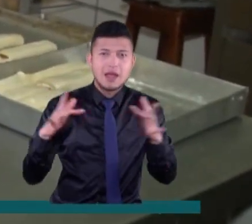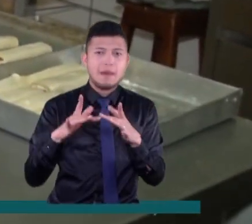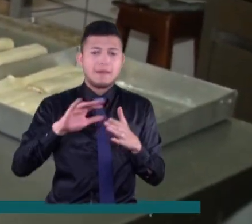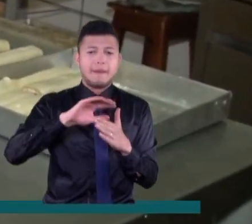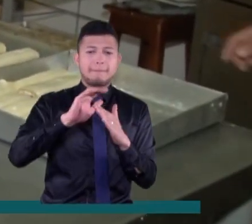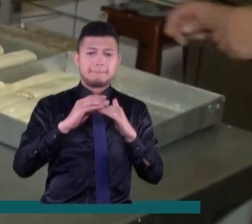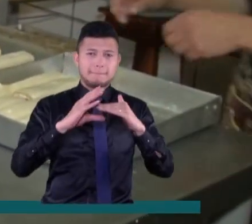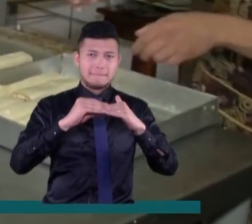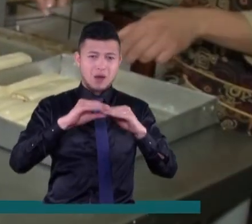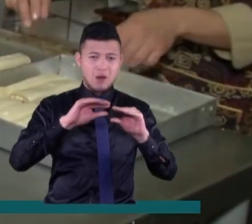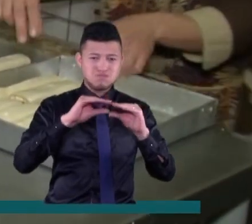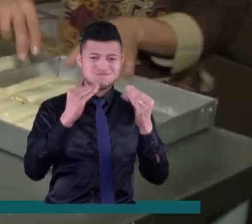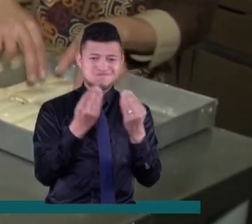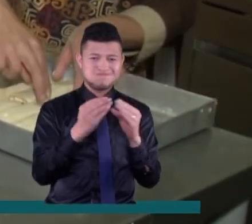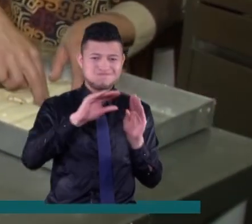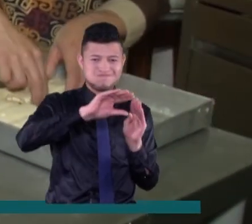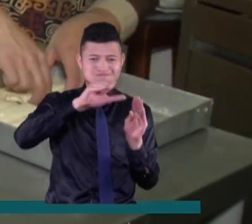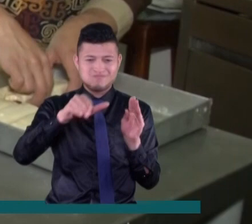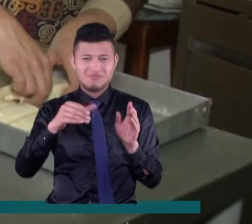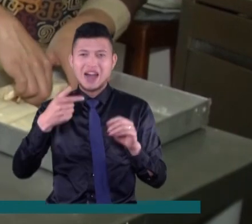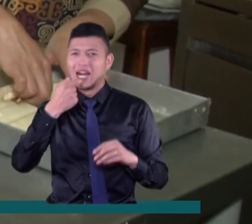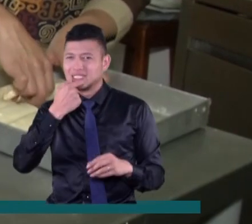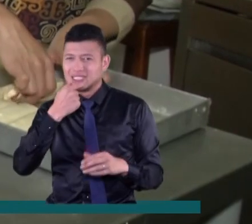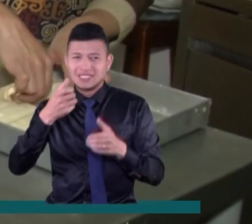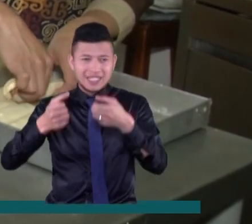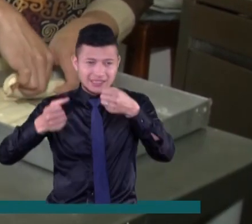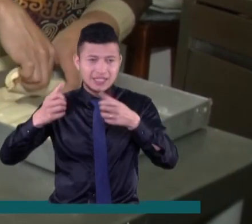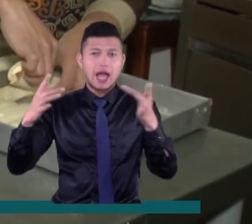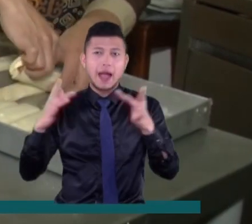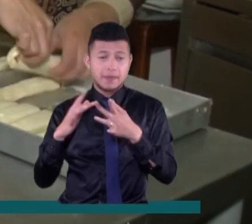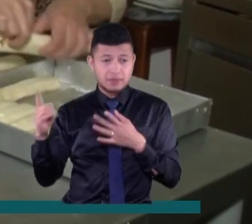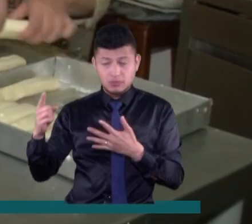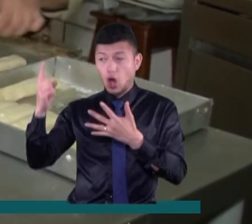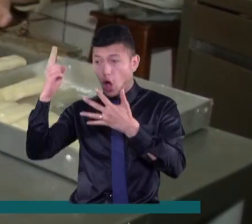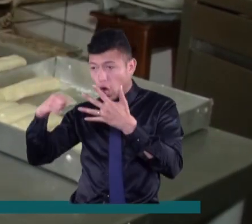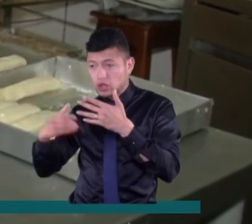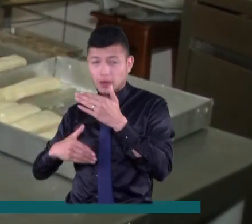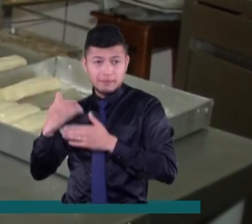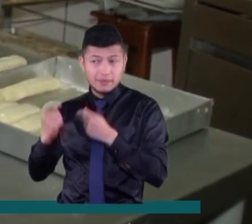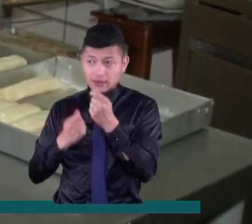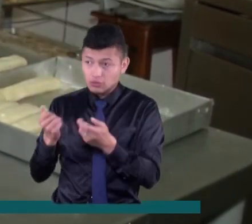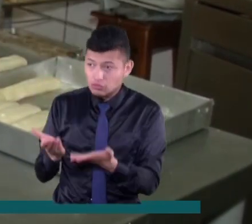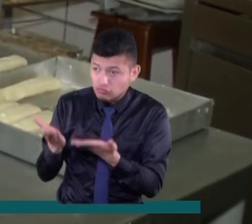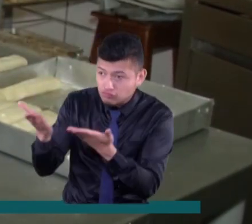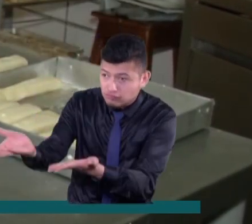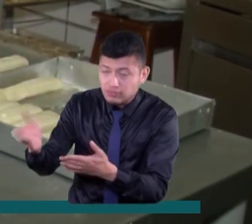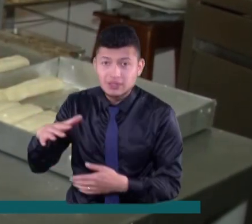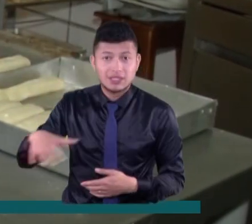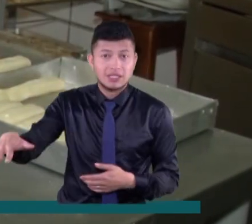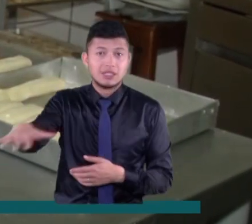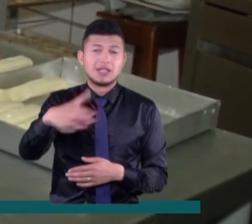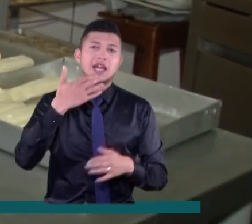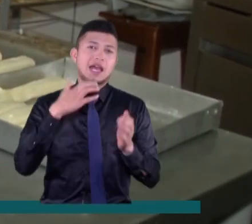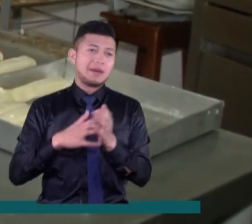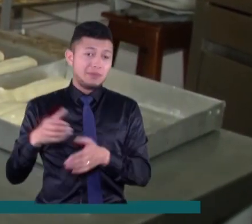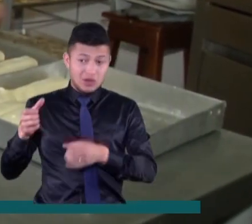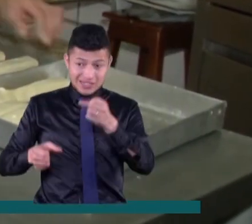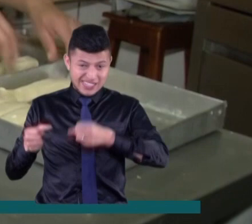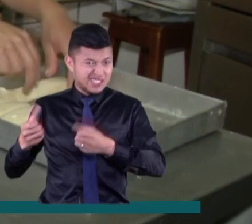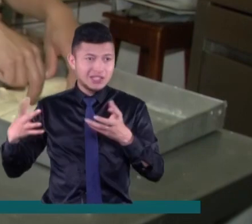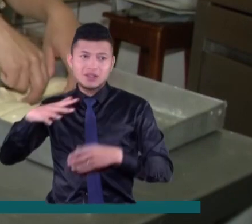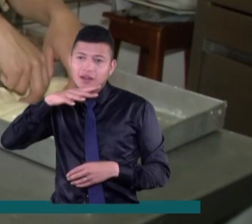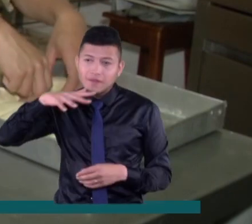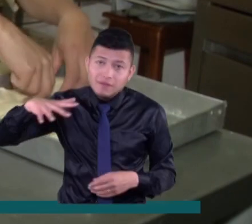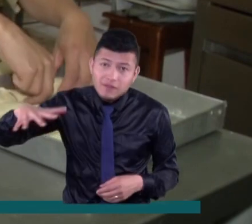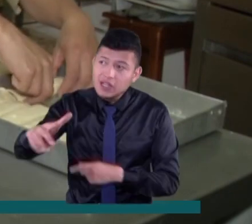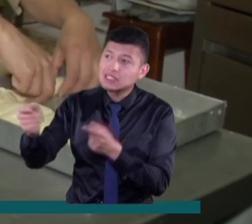como los pan de bono, pan de yuca o galletas de leche, sino que también ayuda a otros emprendimientos de la región. Por ejemplo, la leche la traen